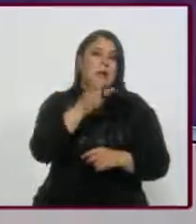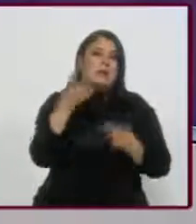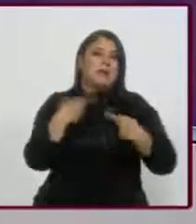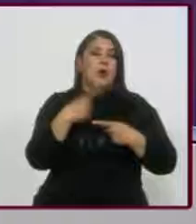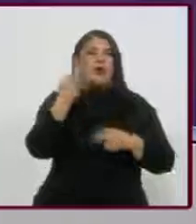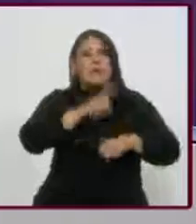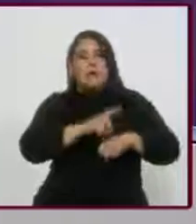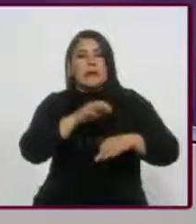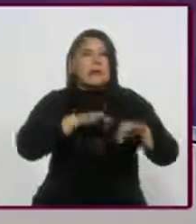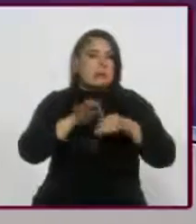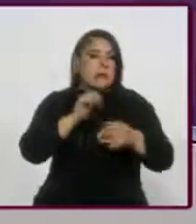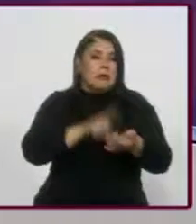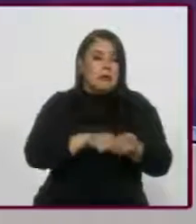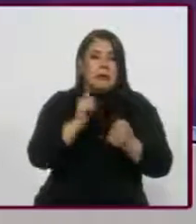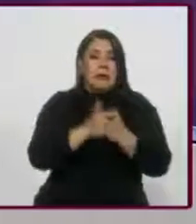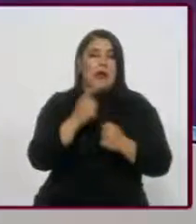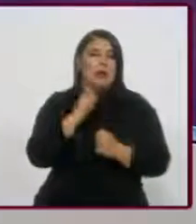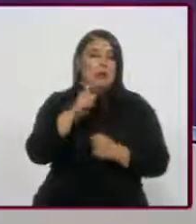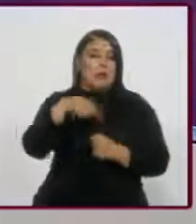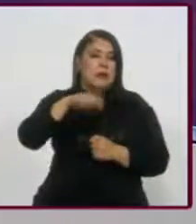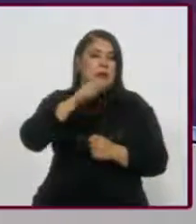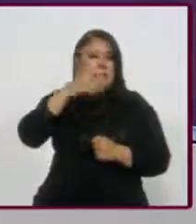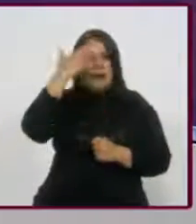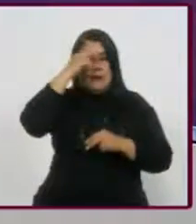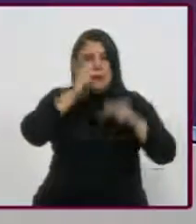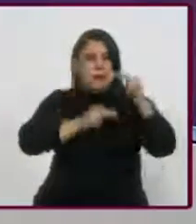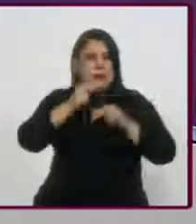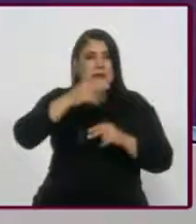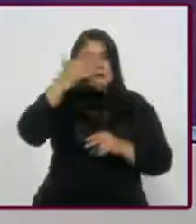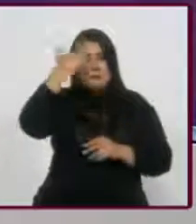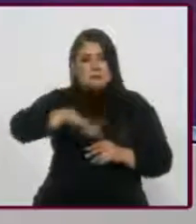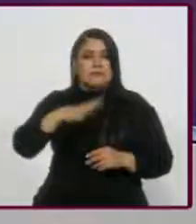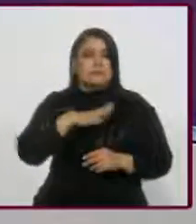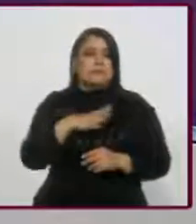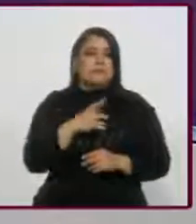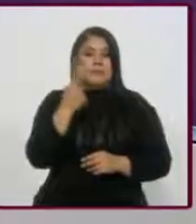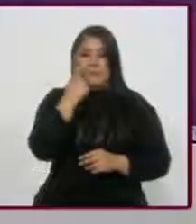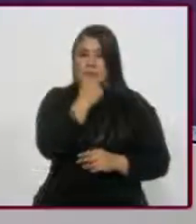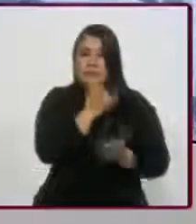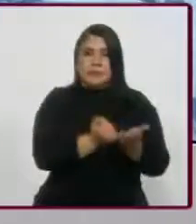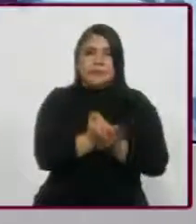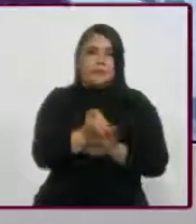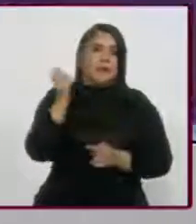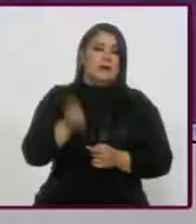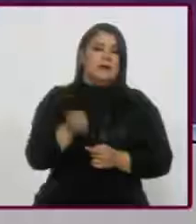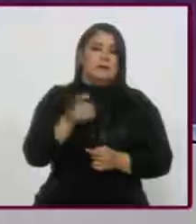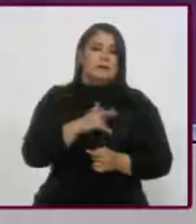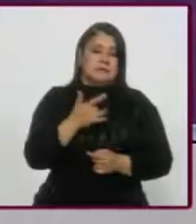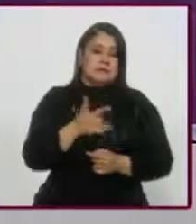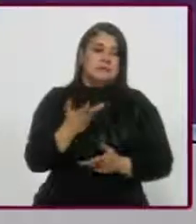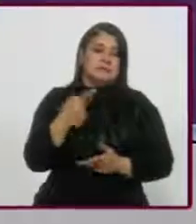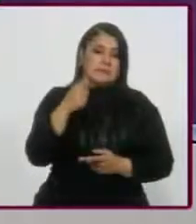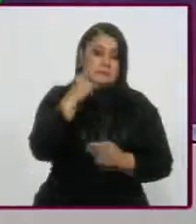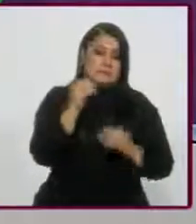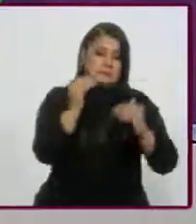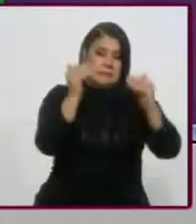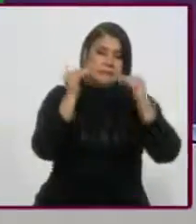los niveles. Niveles de conocimiento de lo que decidió la Corte. Siguiente